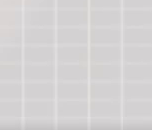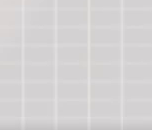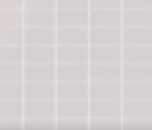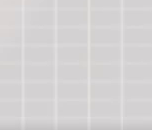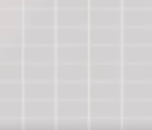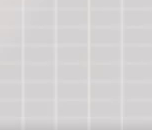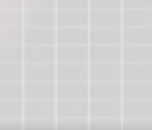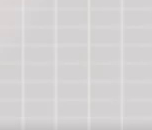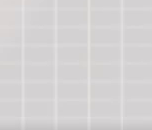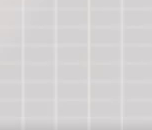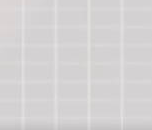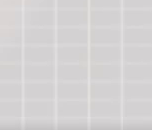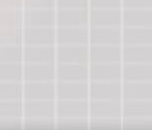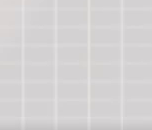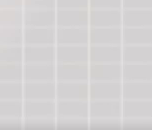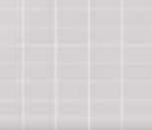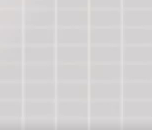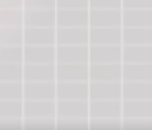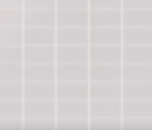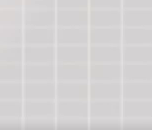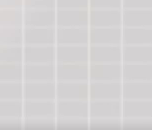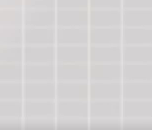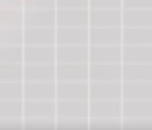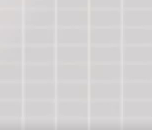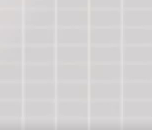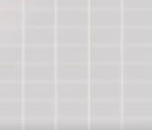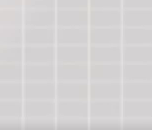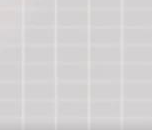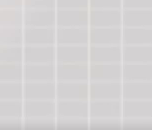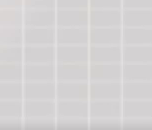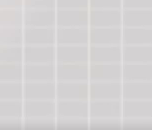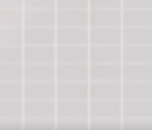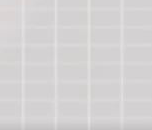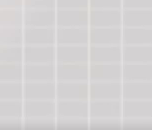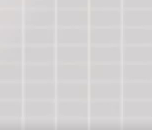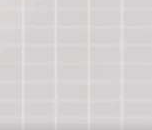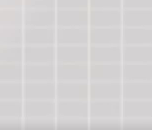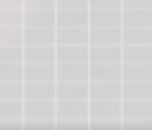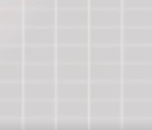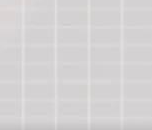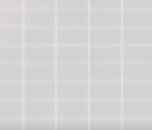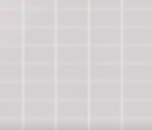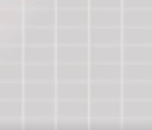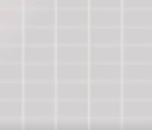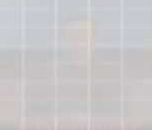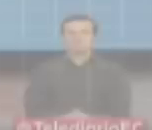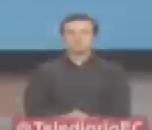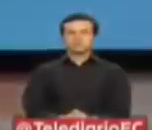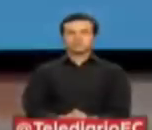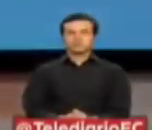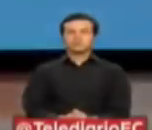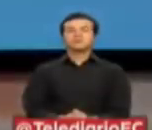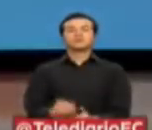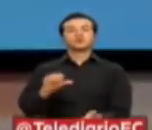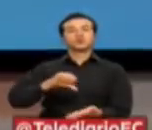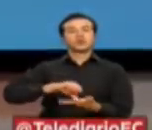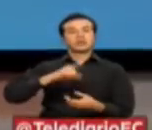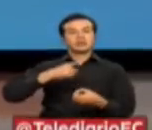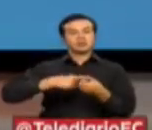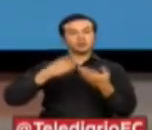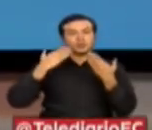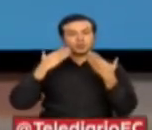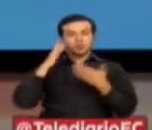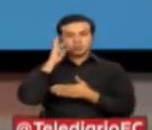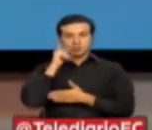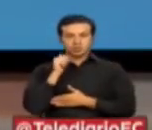el 53% calificó positivamente la gestión del presidente Moreno en este mes a nivel de las ciudades de Quito, Guayaquil